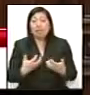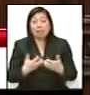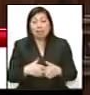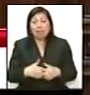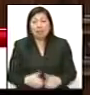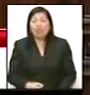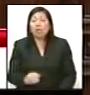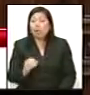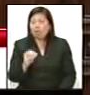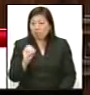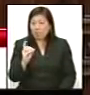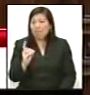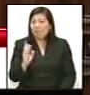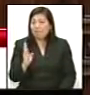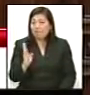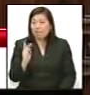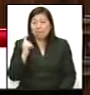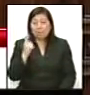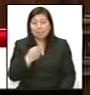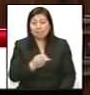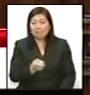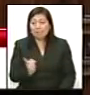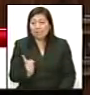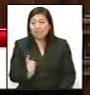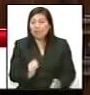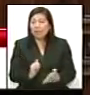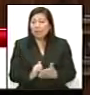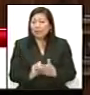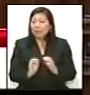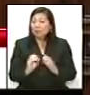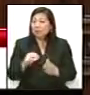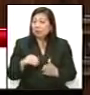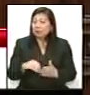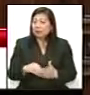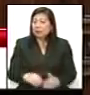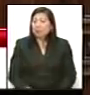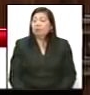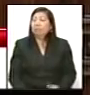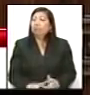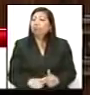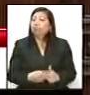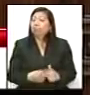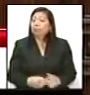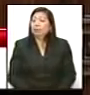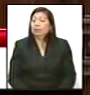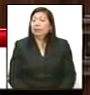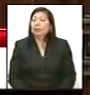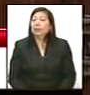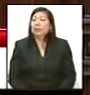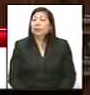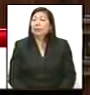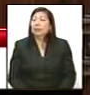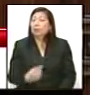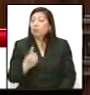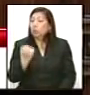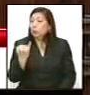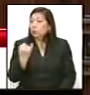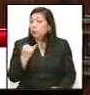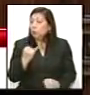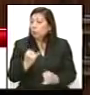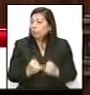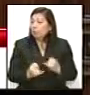tipo Odebrecht, piensen por ellos y entonces le plantean iniciativas. Entonces, los últimos